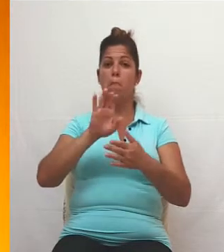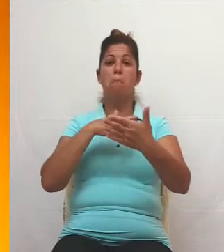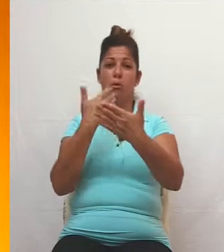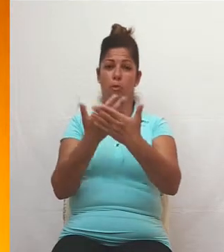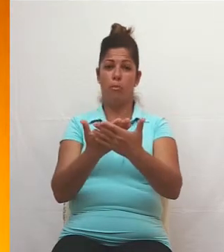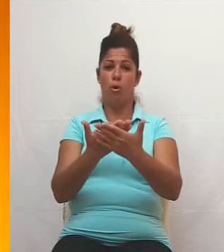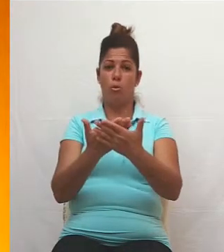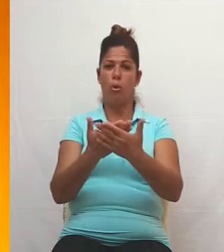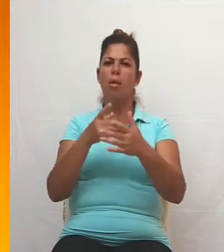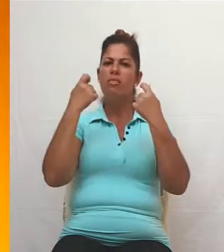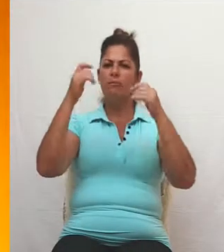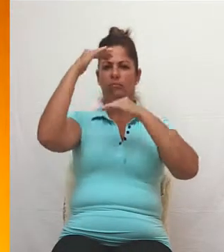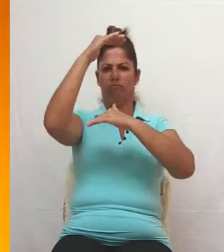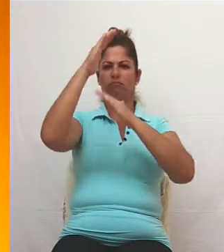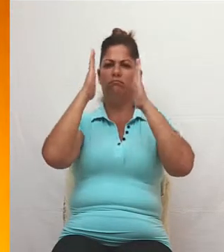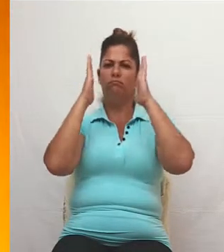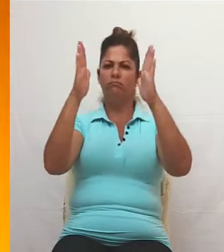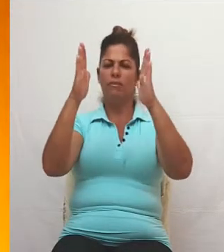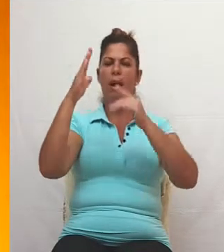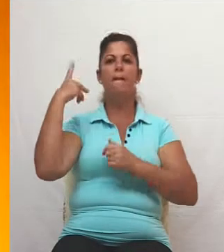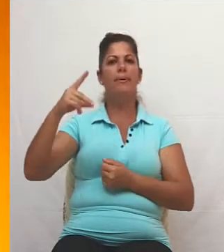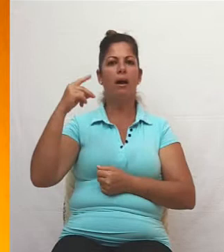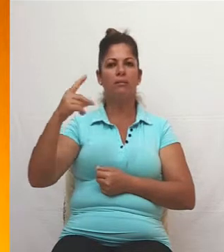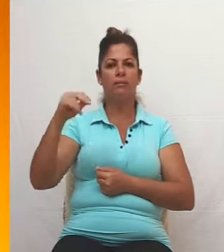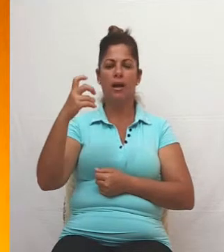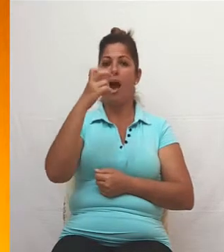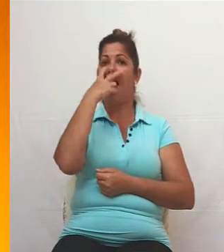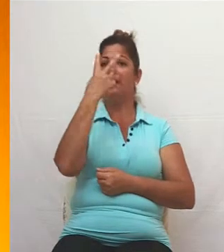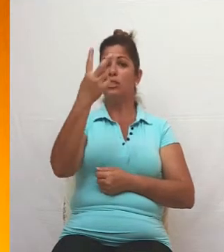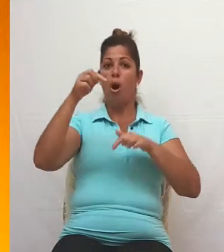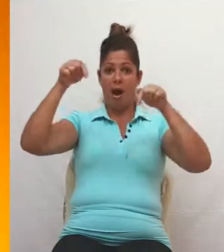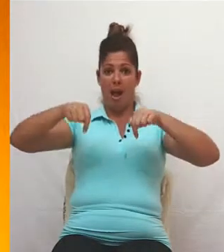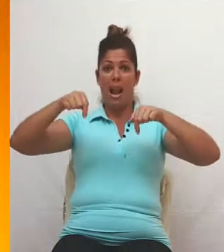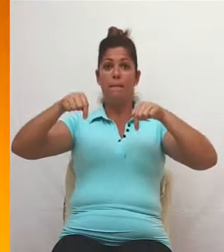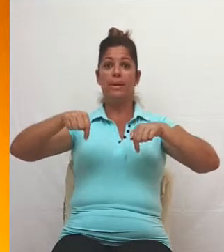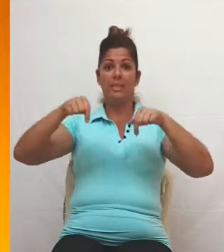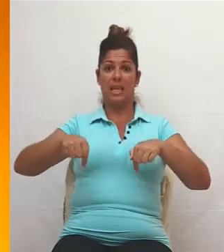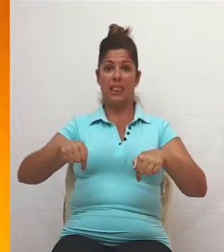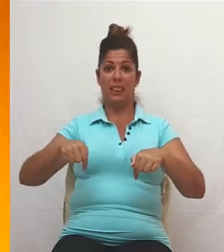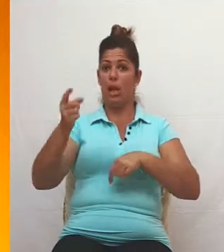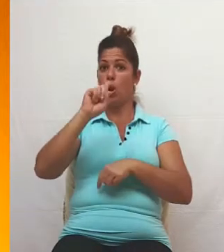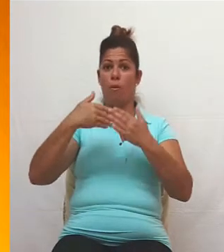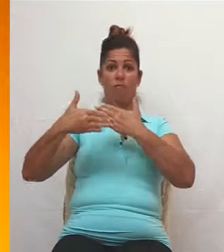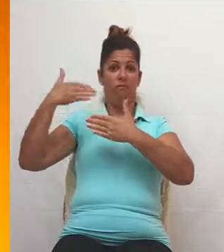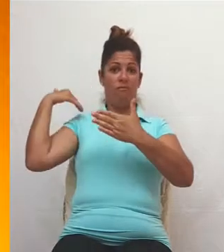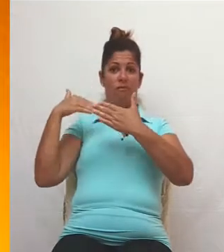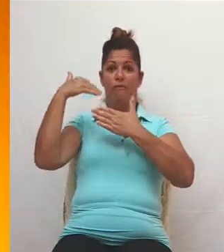por ello propongo que nos centremos en practicar la atención al presente